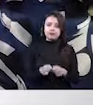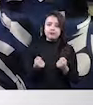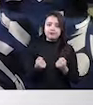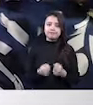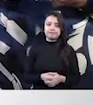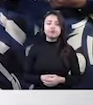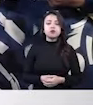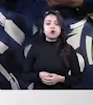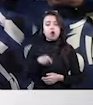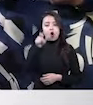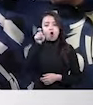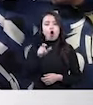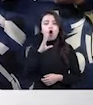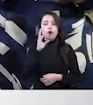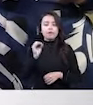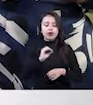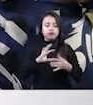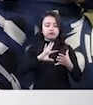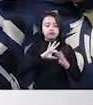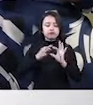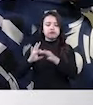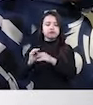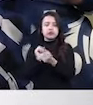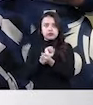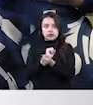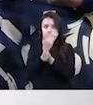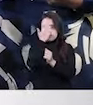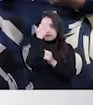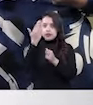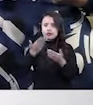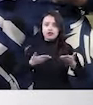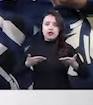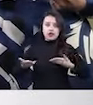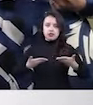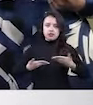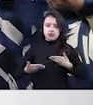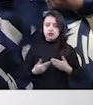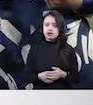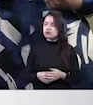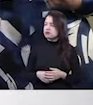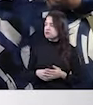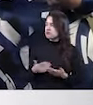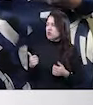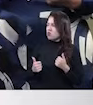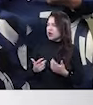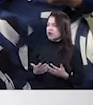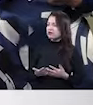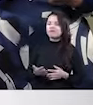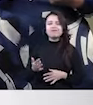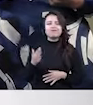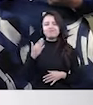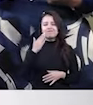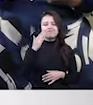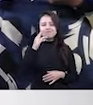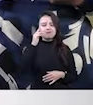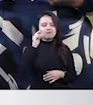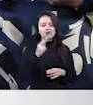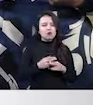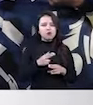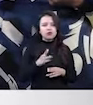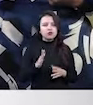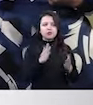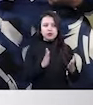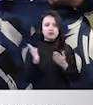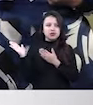decidió encadenarse a un prestador de medicamentos, a un gestor ¿Cuál se farmacéutico. sabe? No, no, no le tengo el nombre exacto, pero Bueno, recuerda, vamos